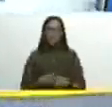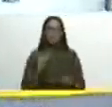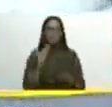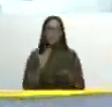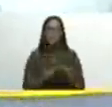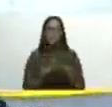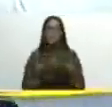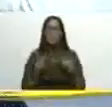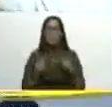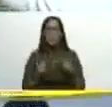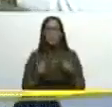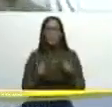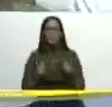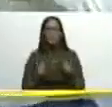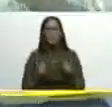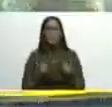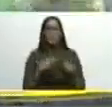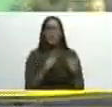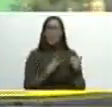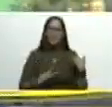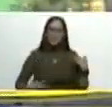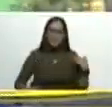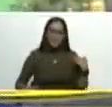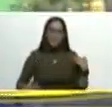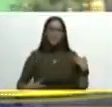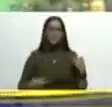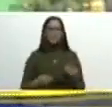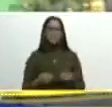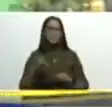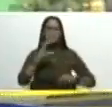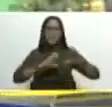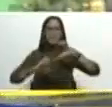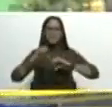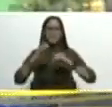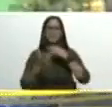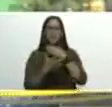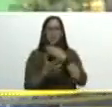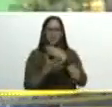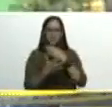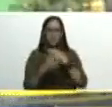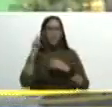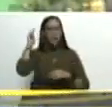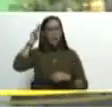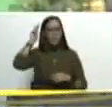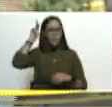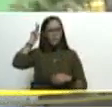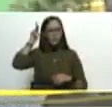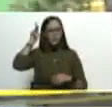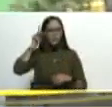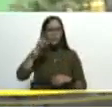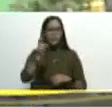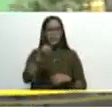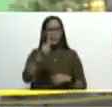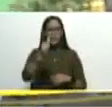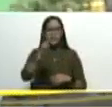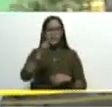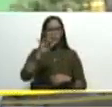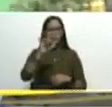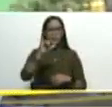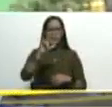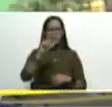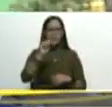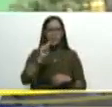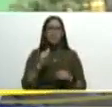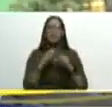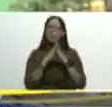Agradezco mucho a la vicepresidenta de Ciencia y Tecnología, la profesora Gabriela Jiménez, todo su